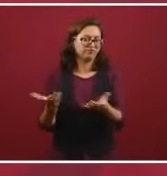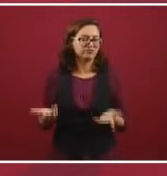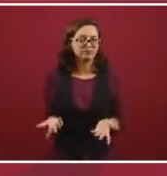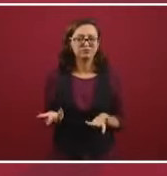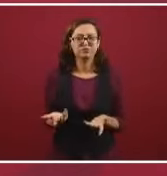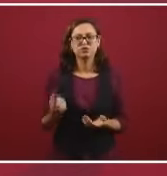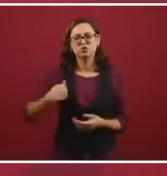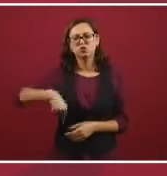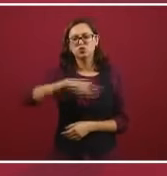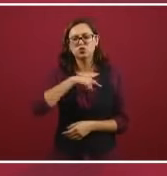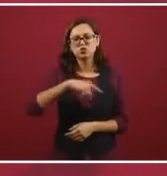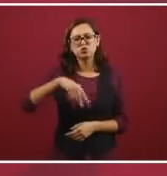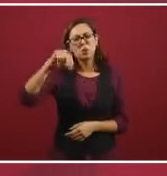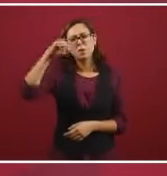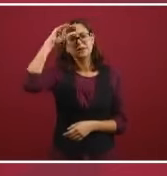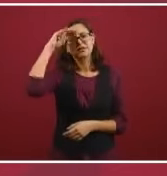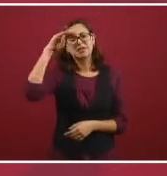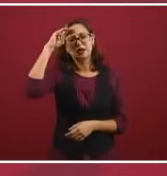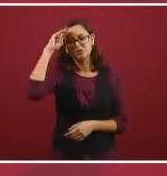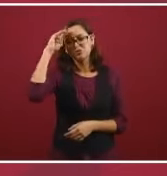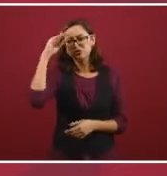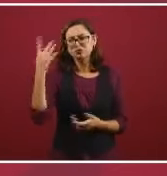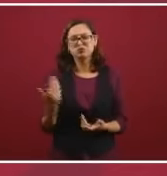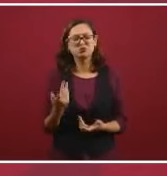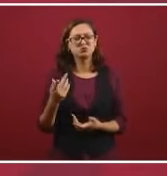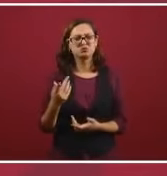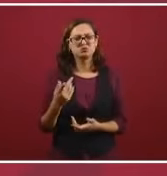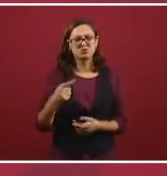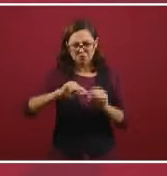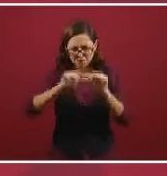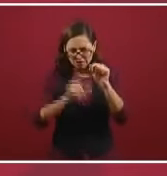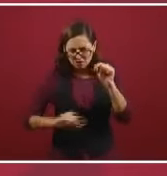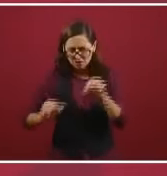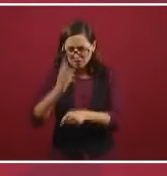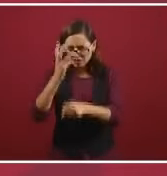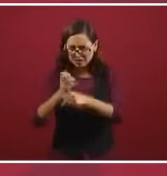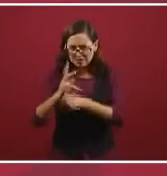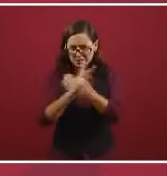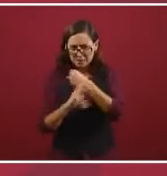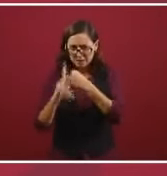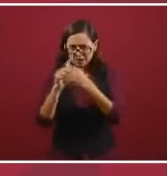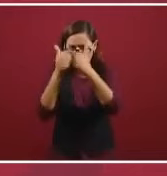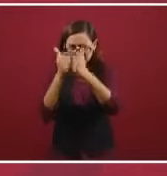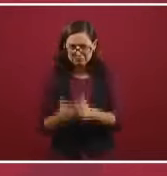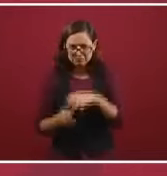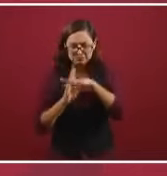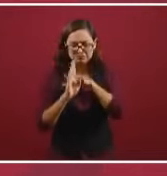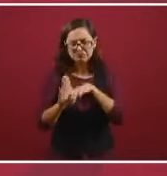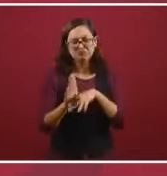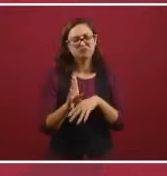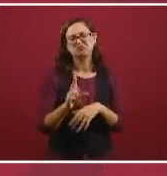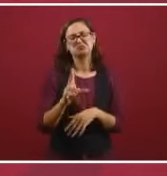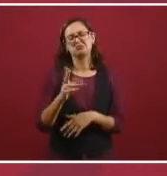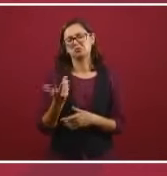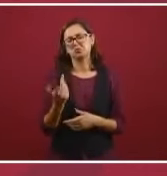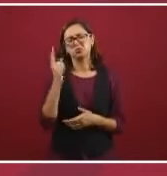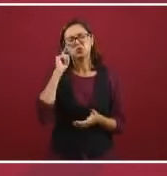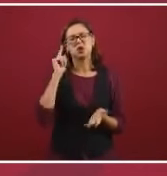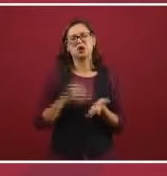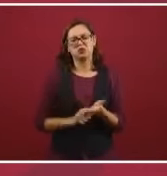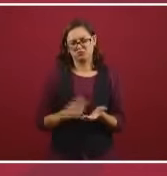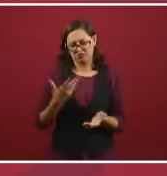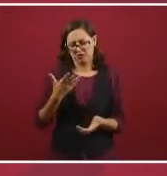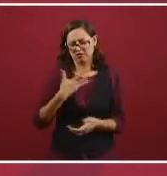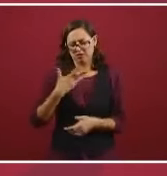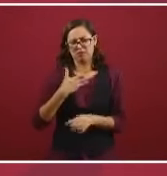no consideramos que el tercer país seguro sea aceptable para México y menos aún con los resultados que se tienen. Yo consulté